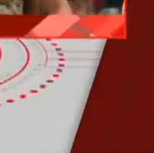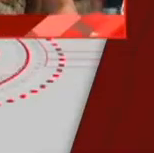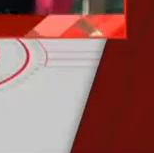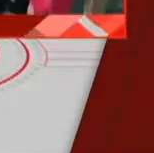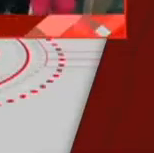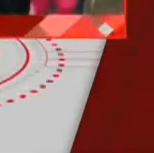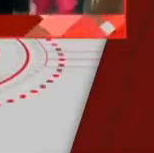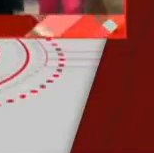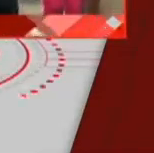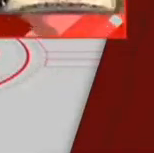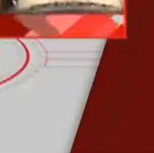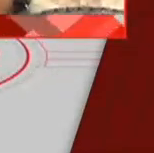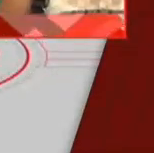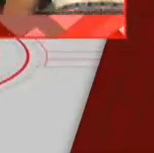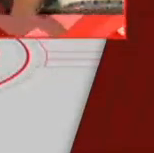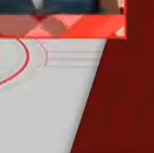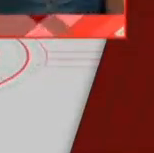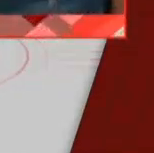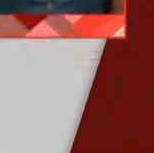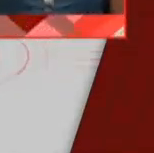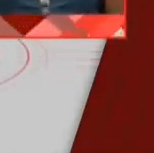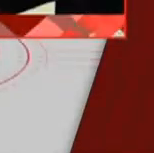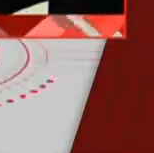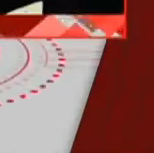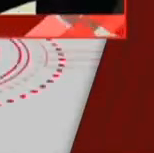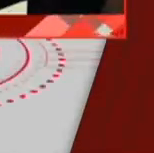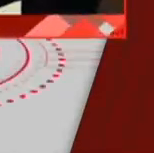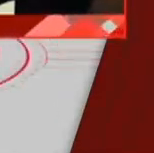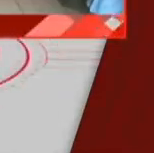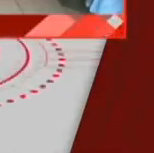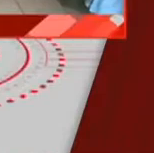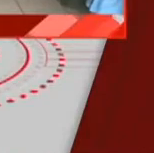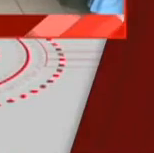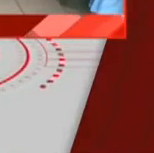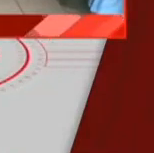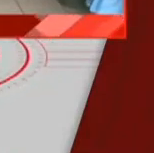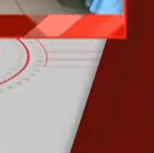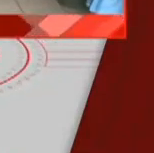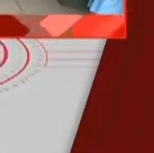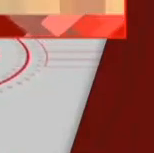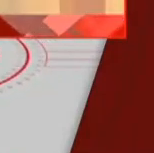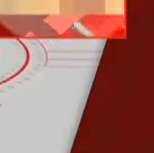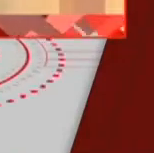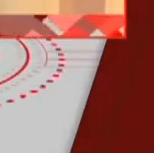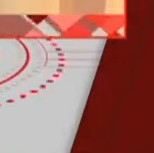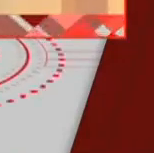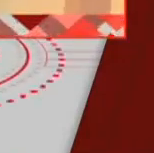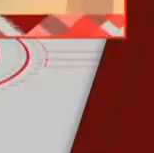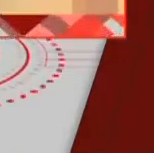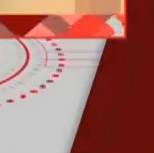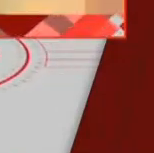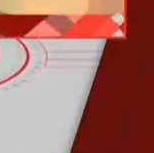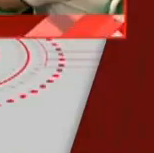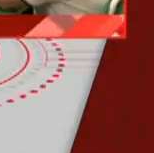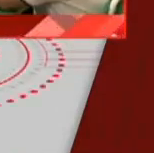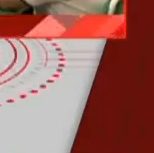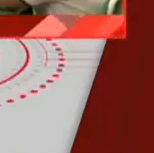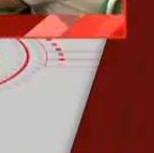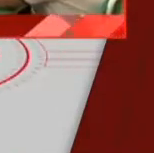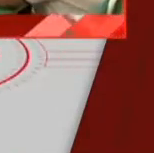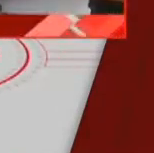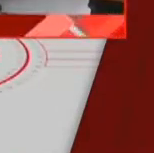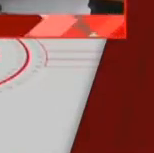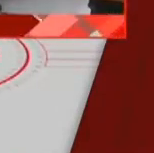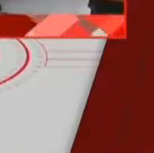buscamos que a través de un programa que está basado en competencias, nuestros alumnos vayan integrando lo que se necesite para dar respuesta a